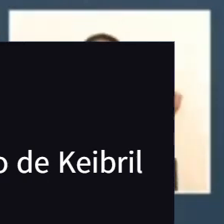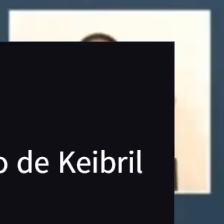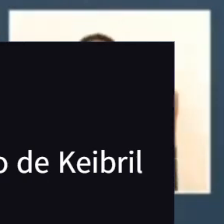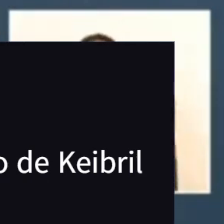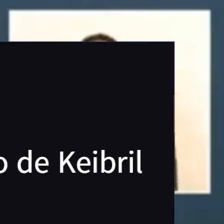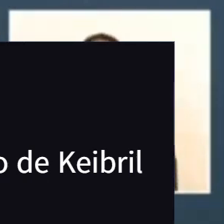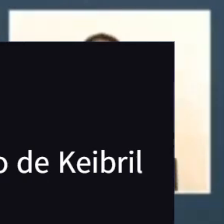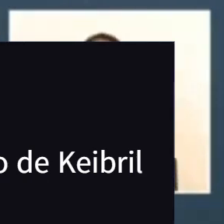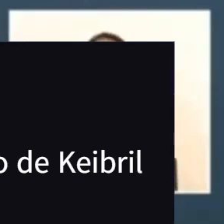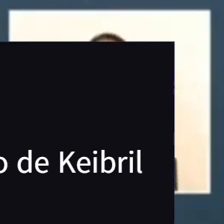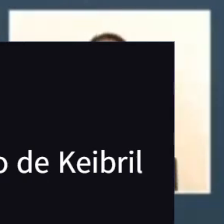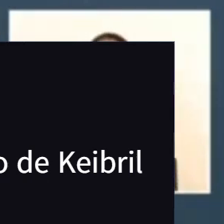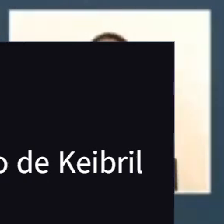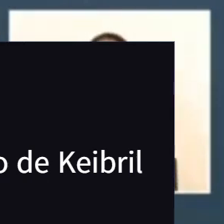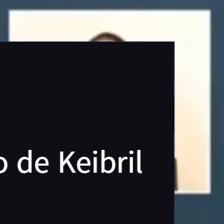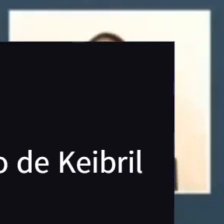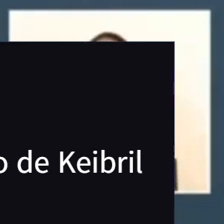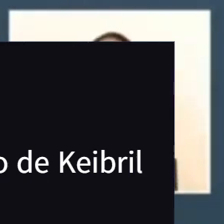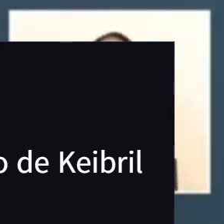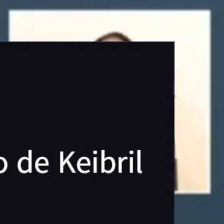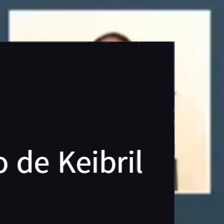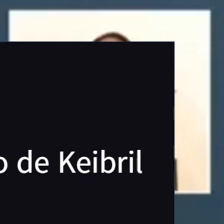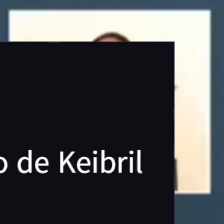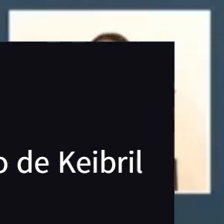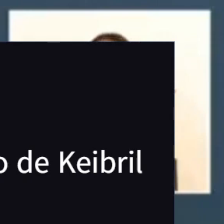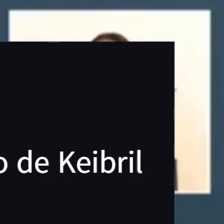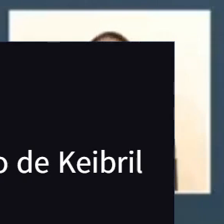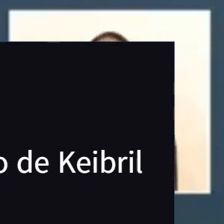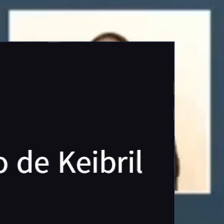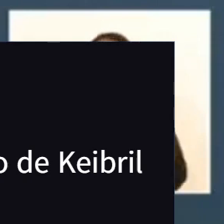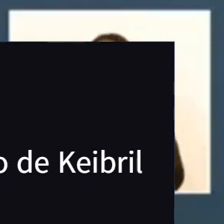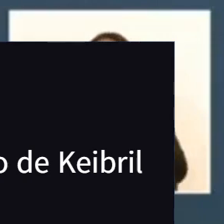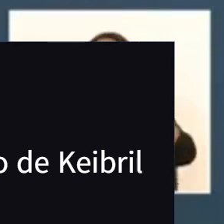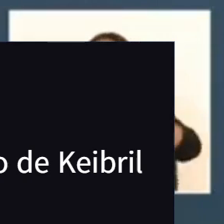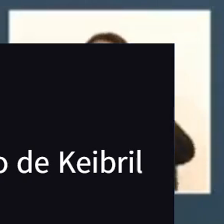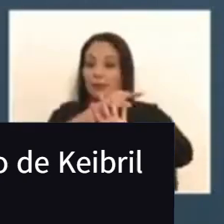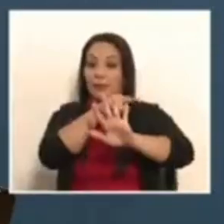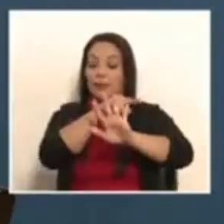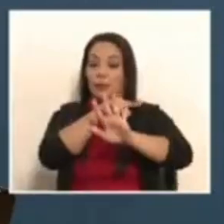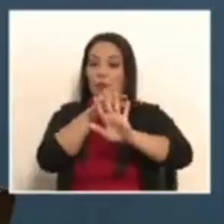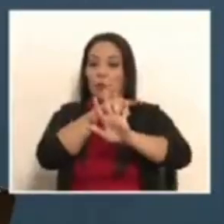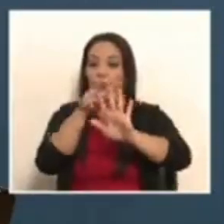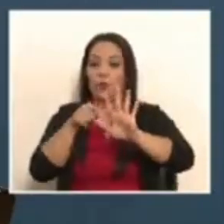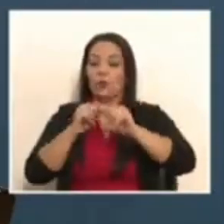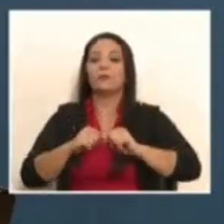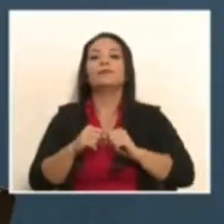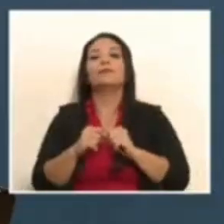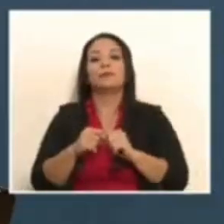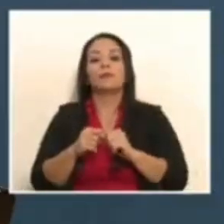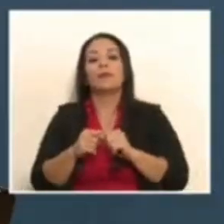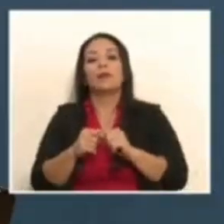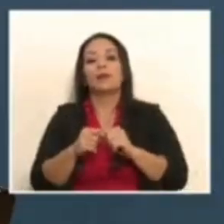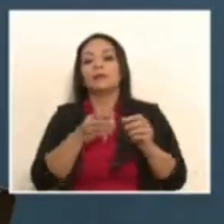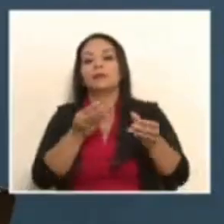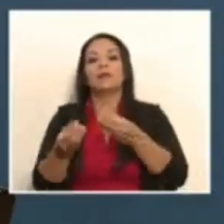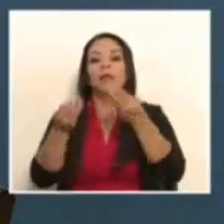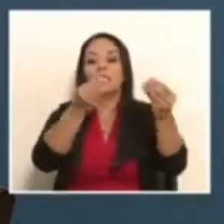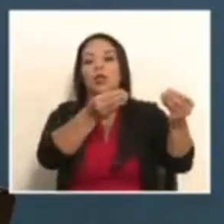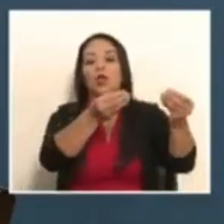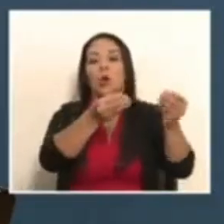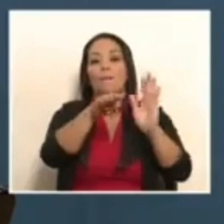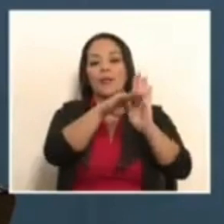cinco de seis funcionarios se dictaron ese mismo día por mi parte medidas cautelares de